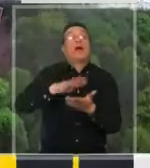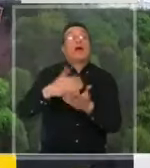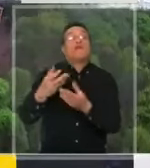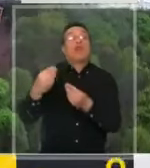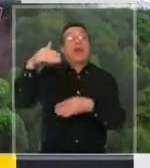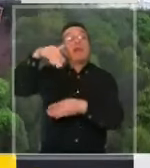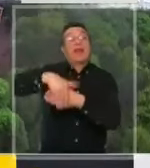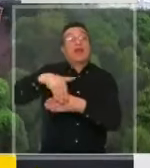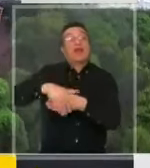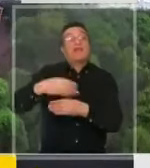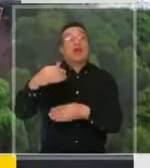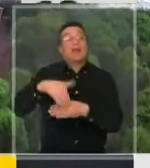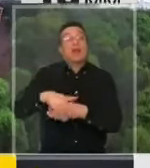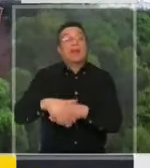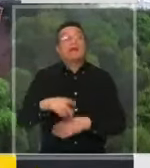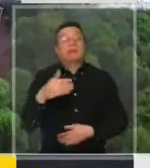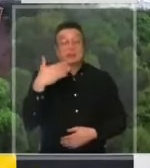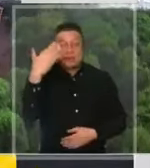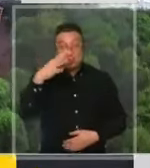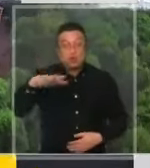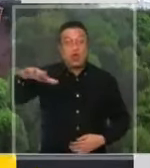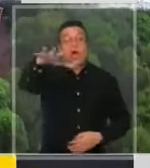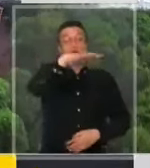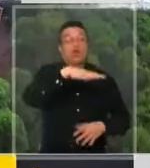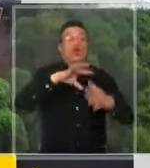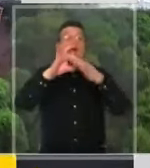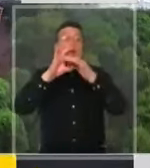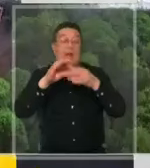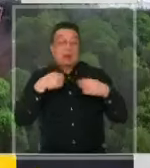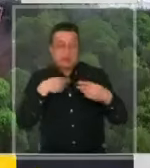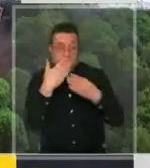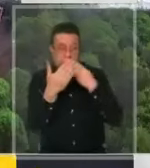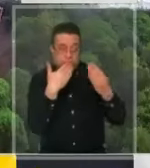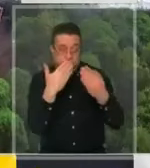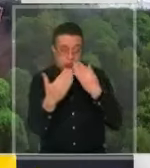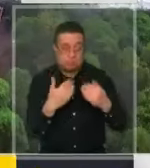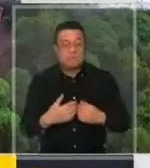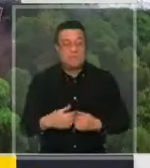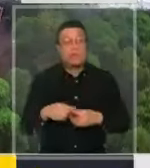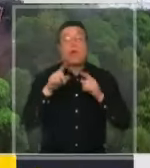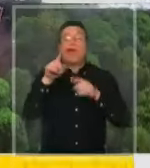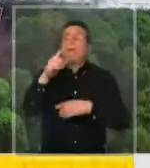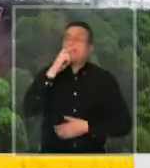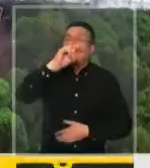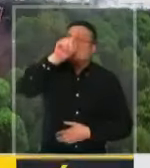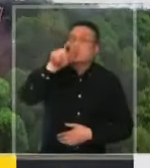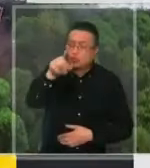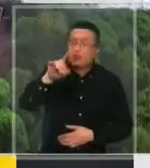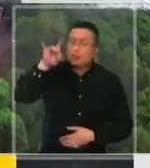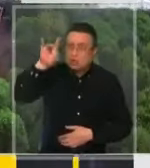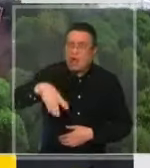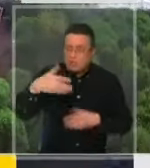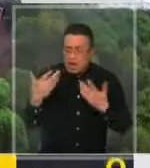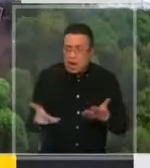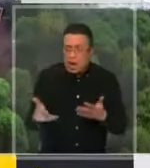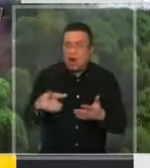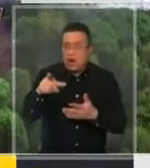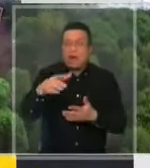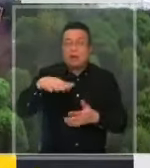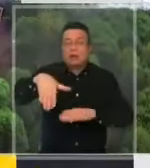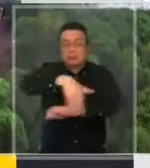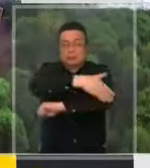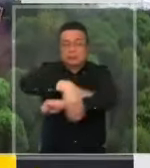muy buenas tardes a todos, a todas. Gracias por este espacio. Alcalde, no sé si usted está al tanto de la situación que se está viviendo. Cristian, tú tienes el nombre de la calle,